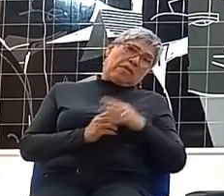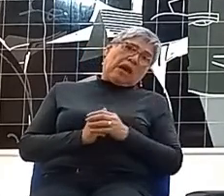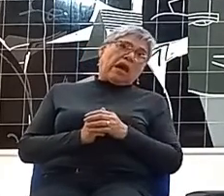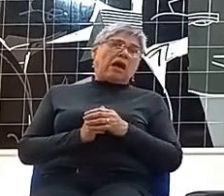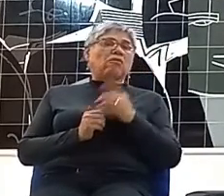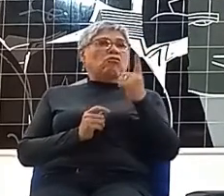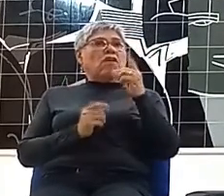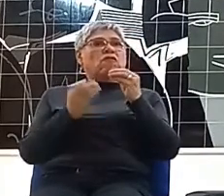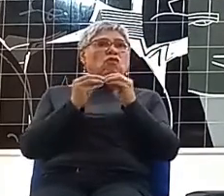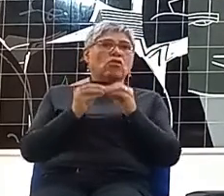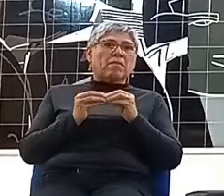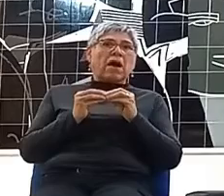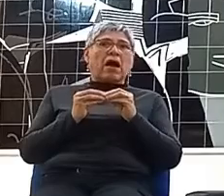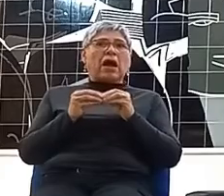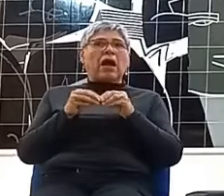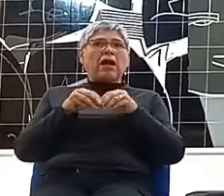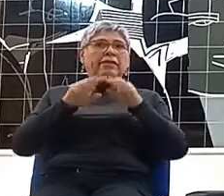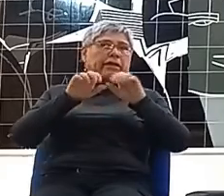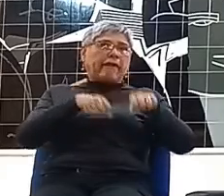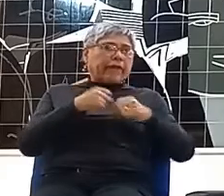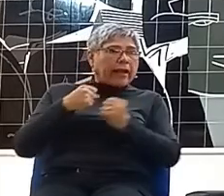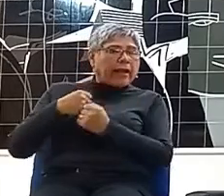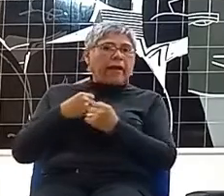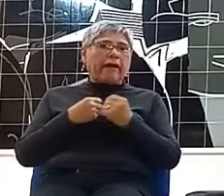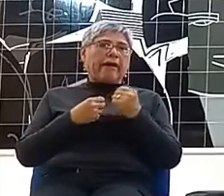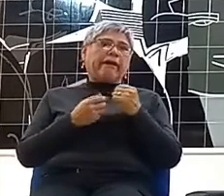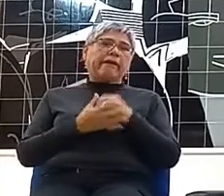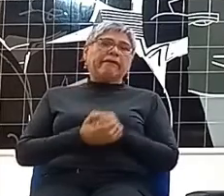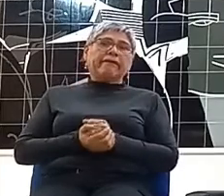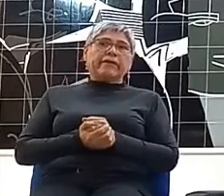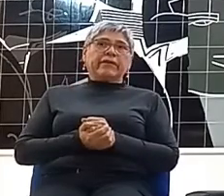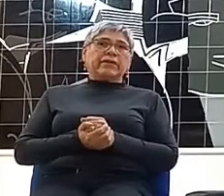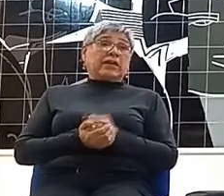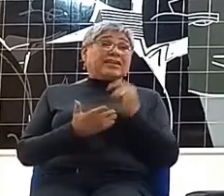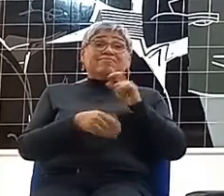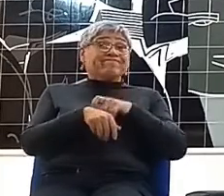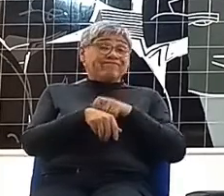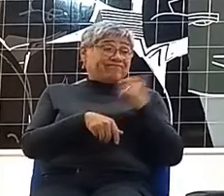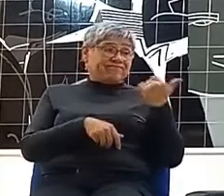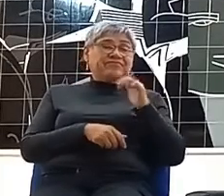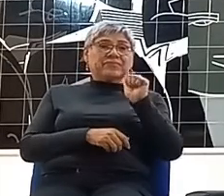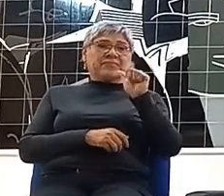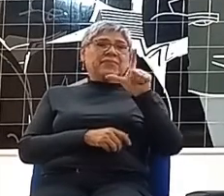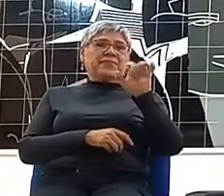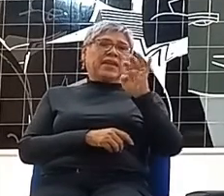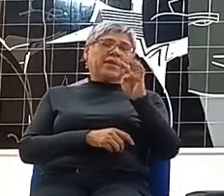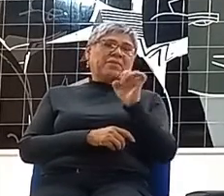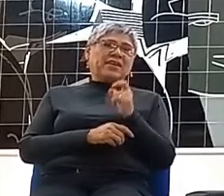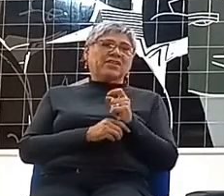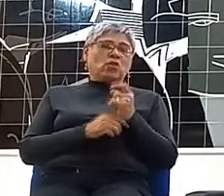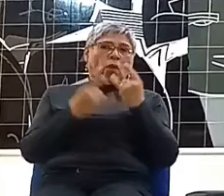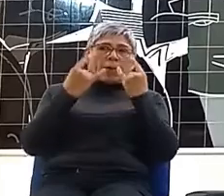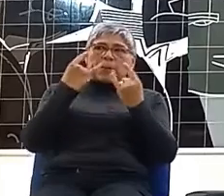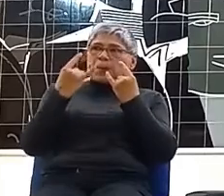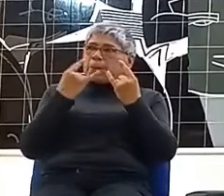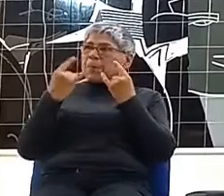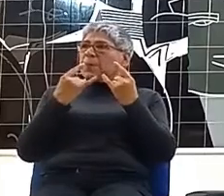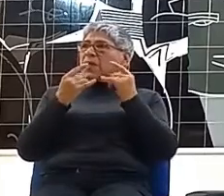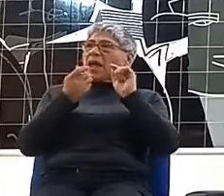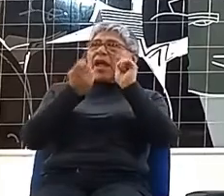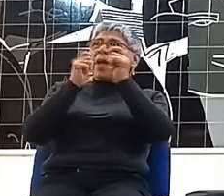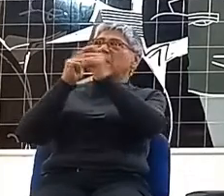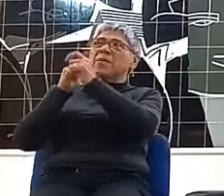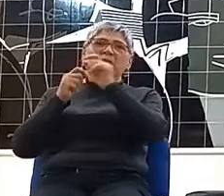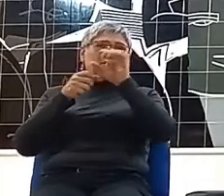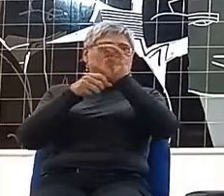habitar, y sin duda el poeta y el escritor, en este caso Alberto, pues estaba muy atento a esos cambios significativos